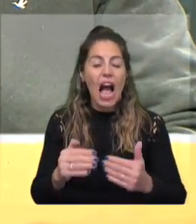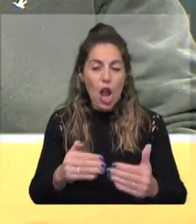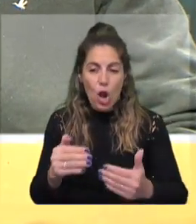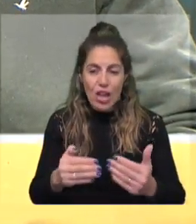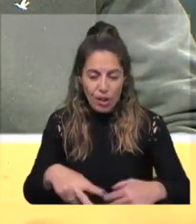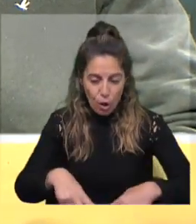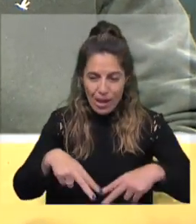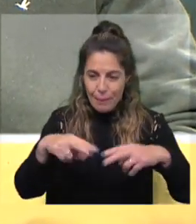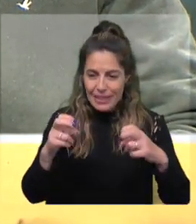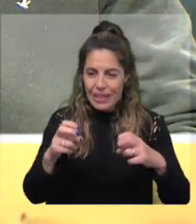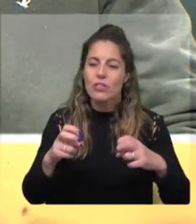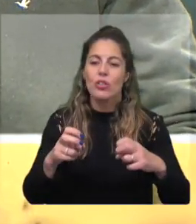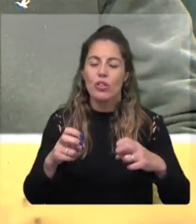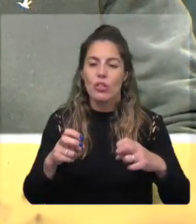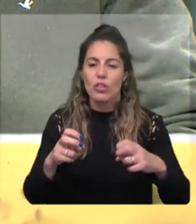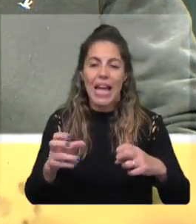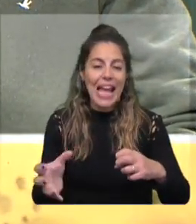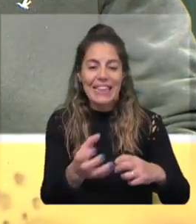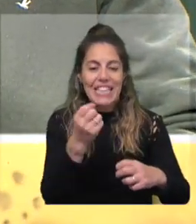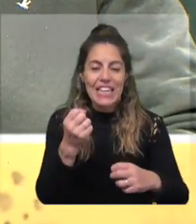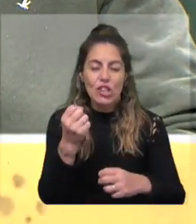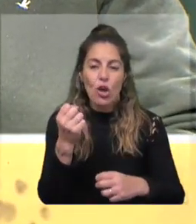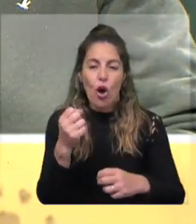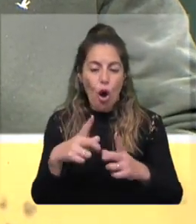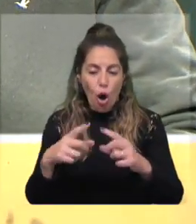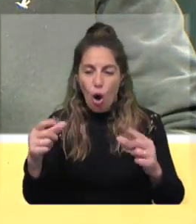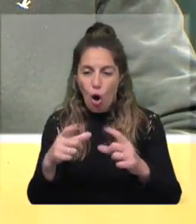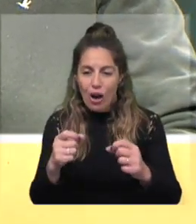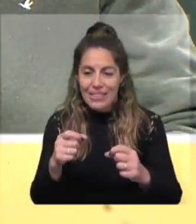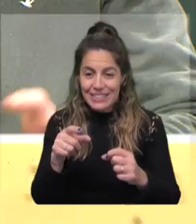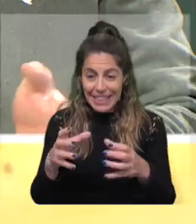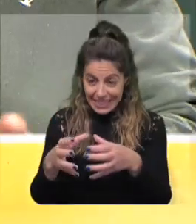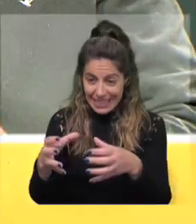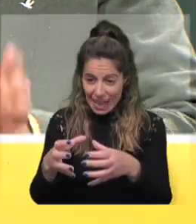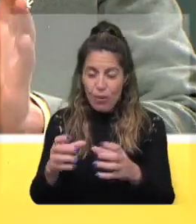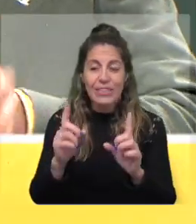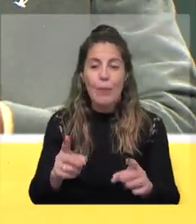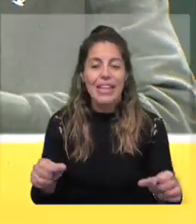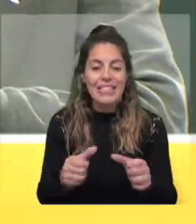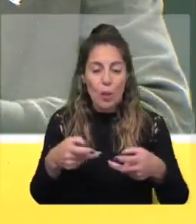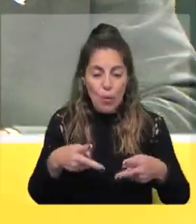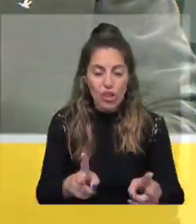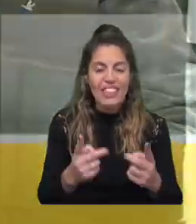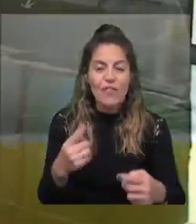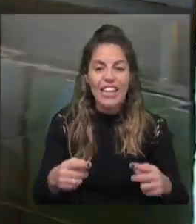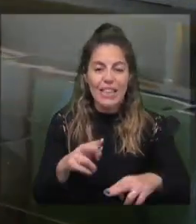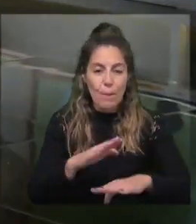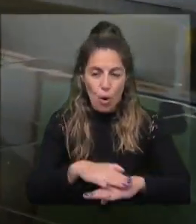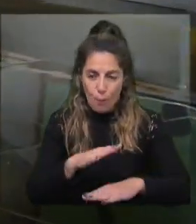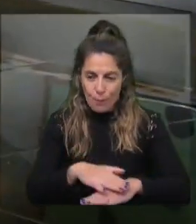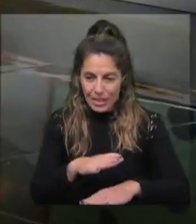de la investigación fuimos extrayendo hojas de la especie y haciendo esta metodología en diferentes momentos